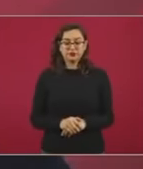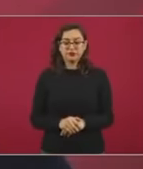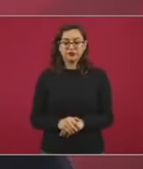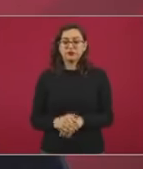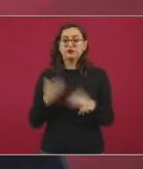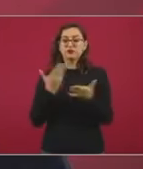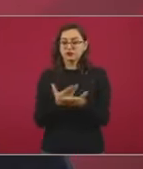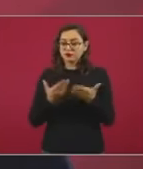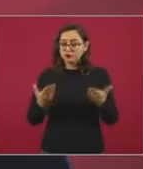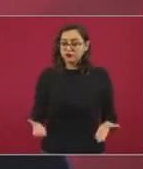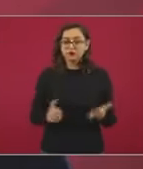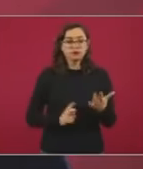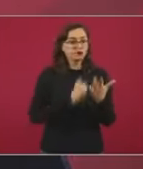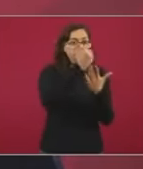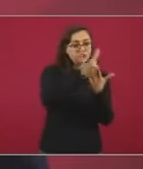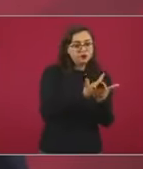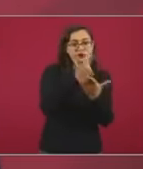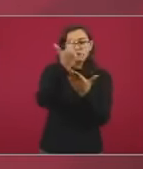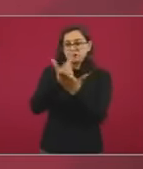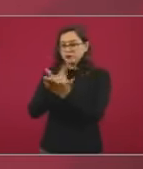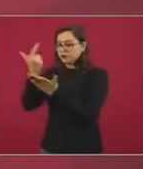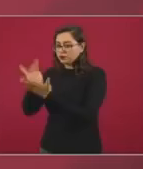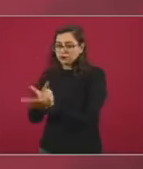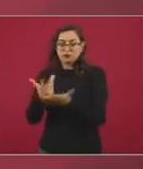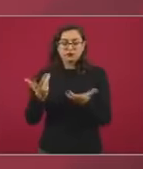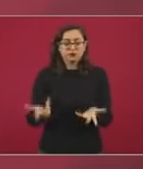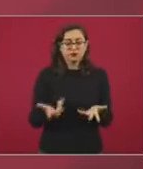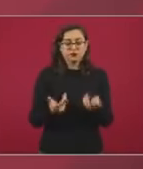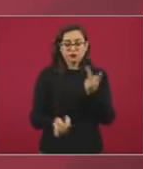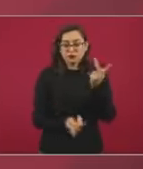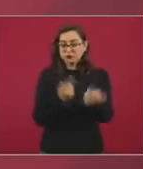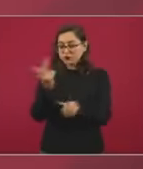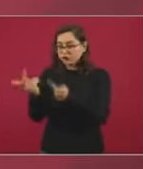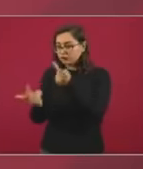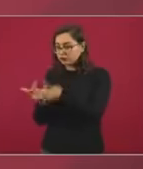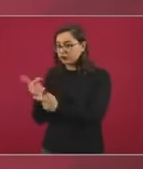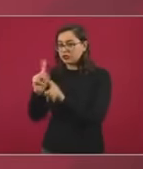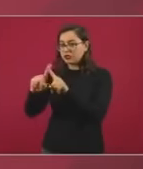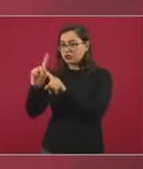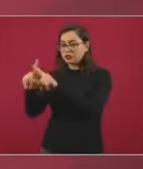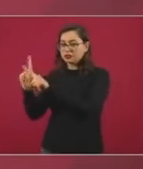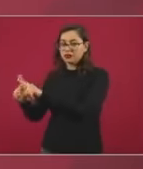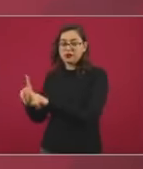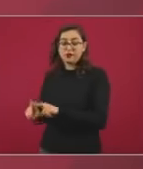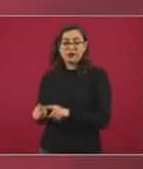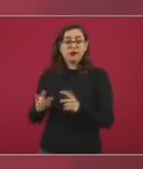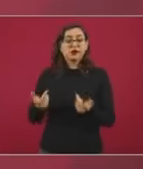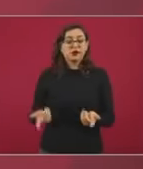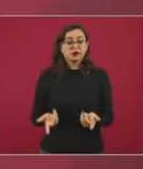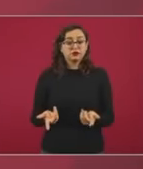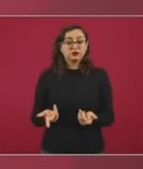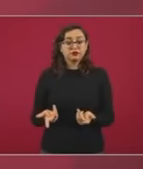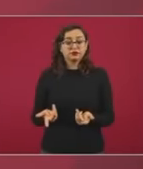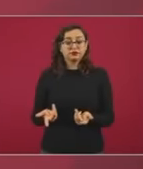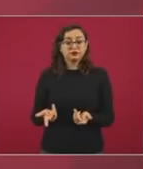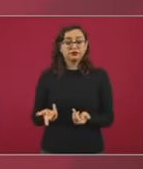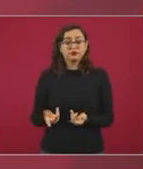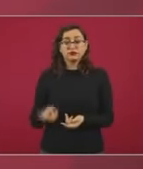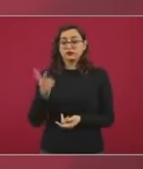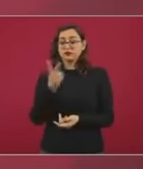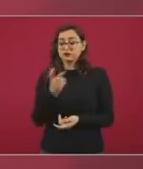el censo, pues nada más para que tengan una idea, salieron un poco más